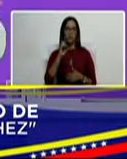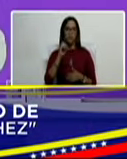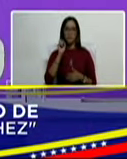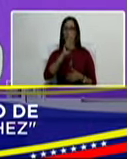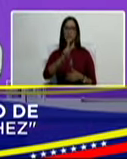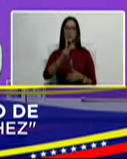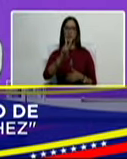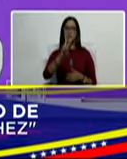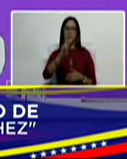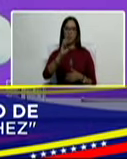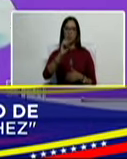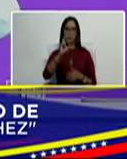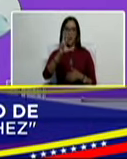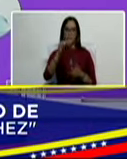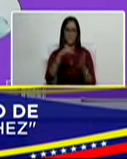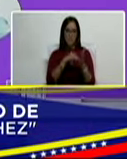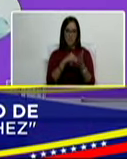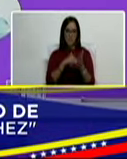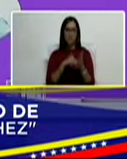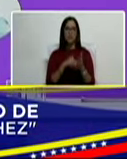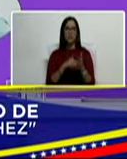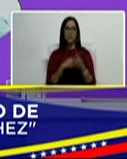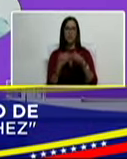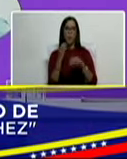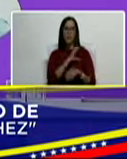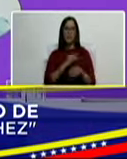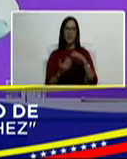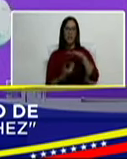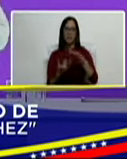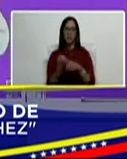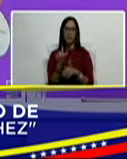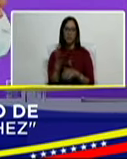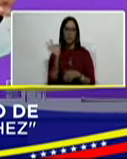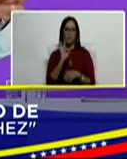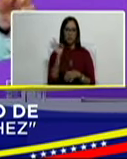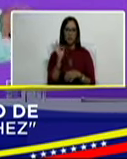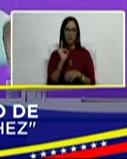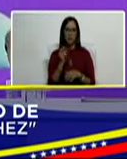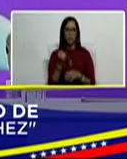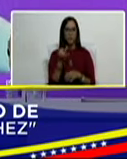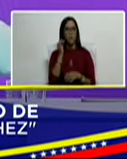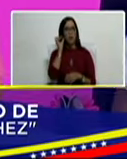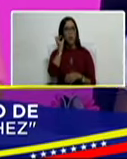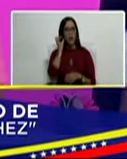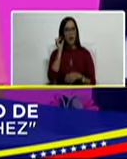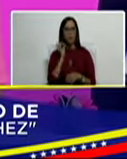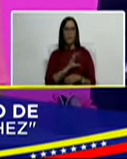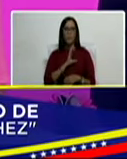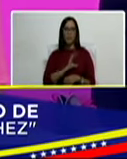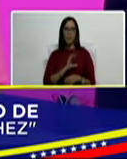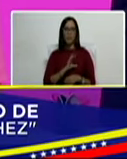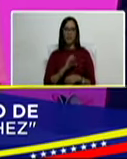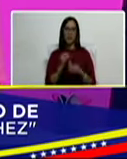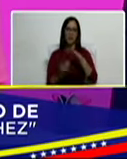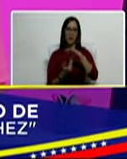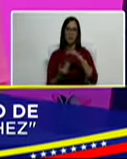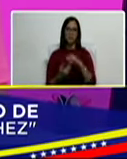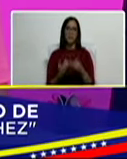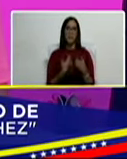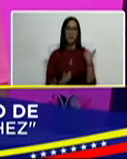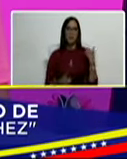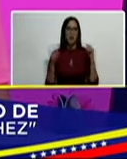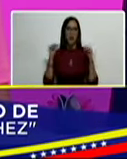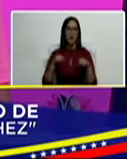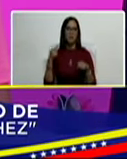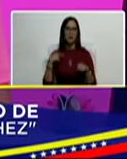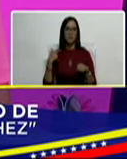base. ¿Cuál es el promedio de número de mujeres por cada comité de base? Presidente, en este momento